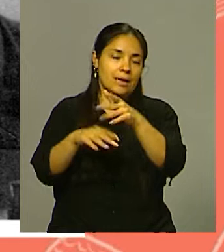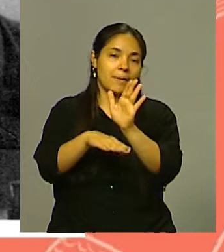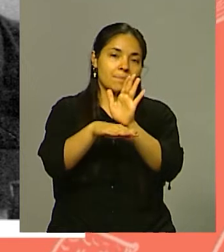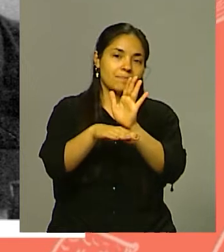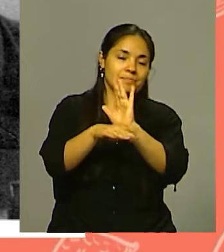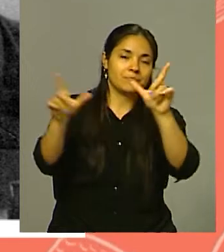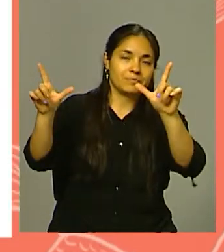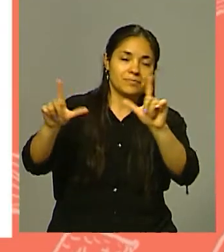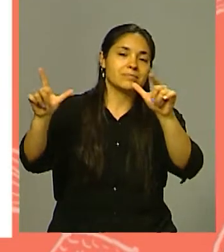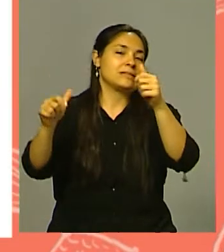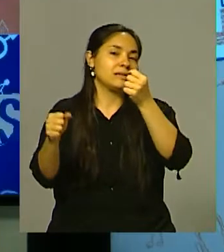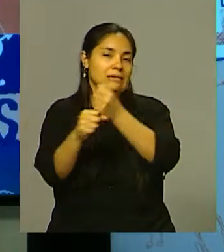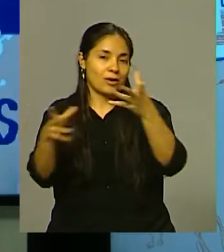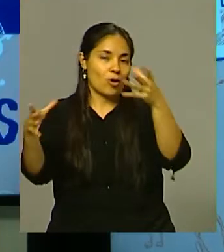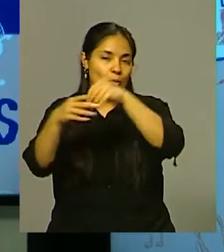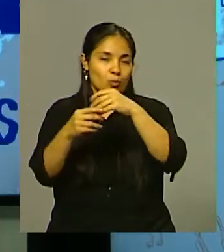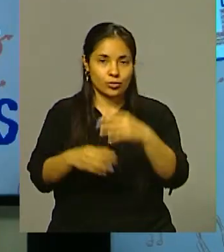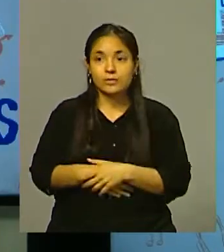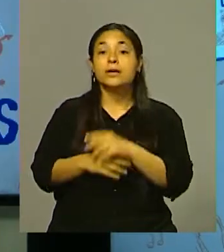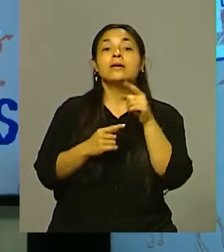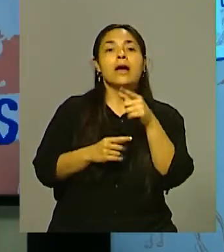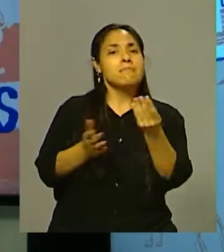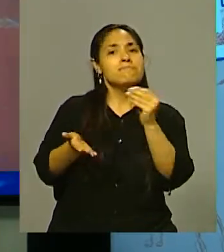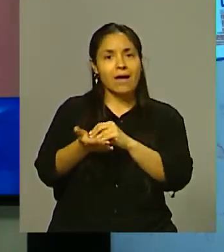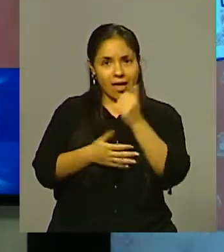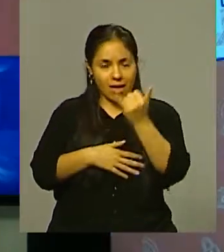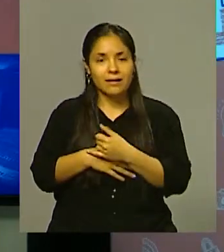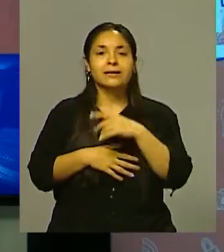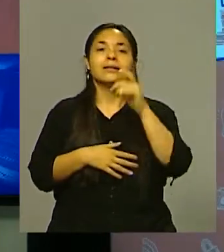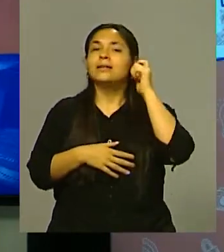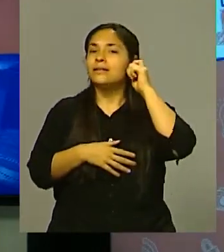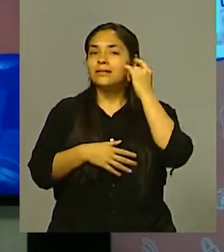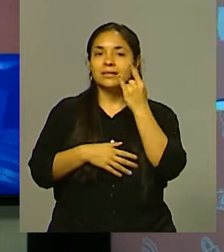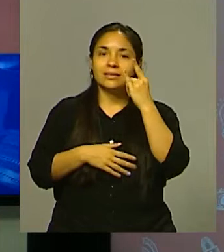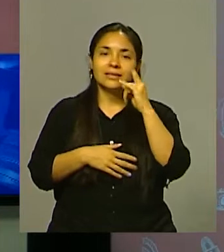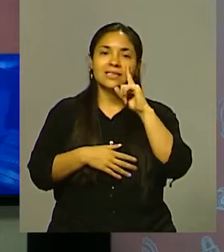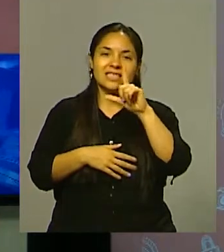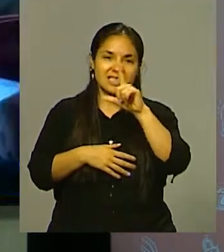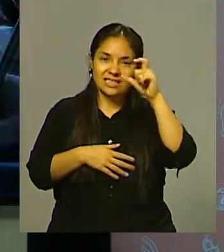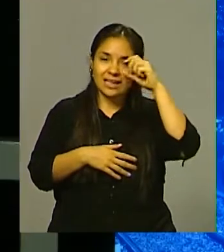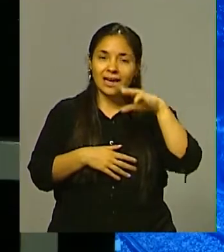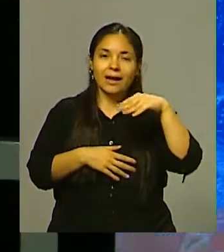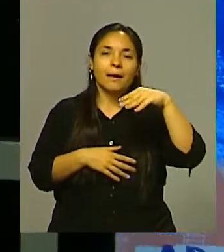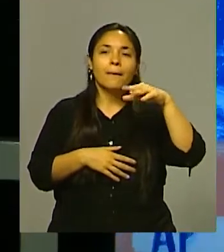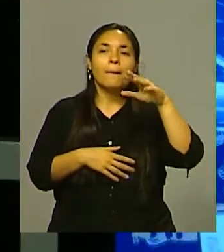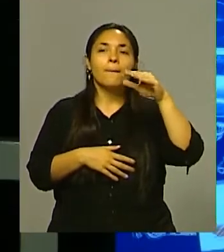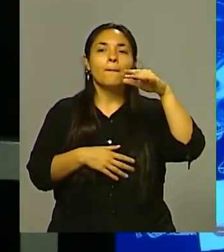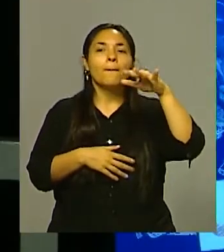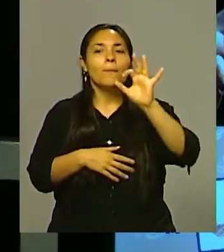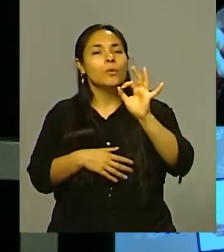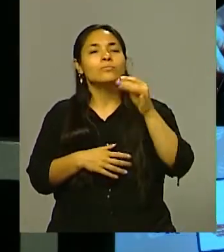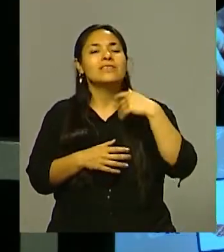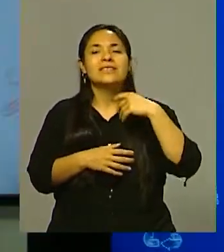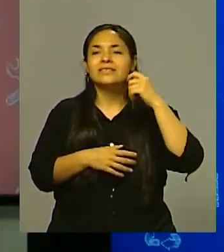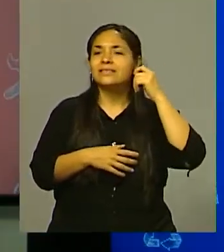adelante este trabajo. Pero hay alguien más que es protagonista de esta historia, que es Guillem Jim. ¿Así está bien dicho? Sí.